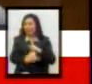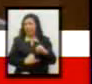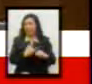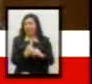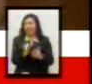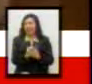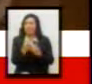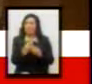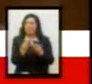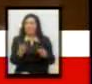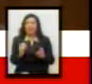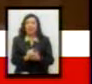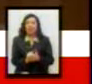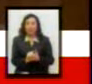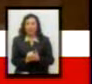internacionales